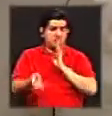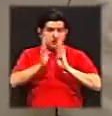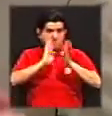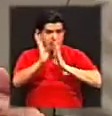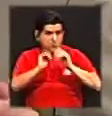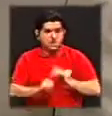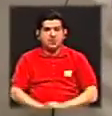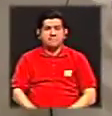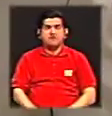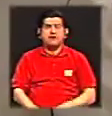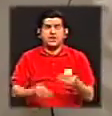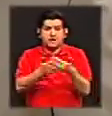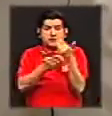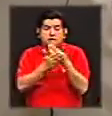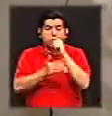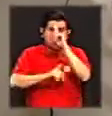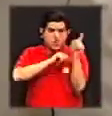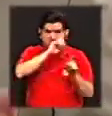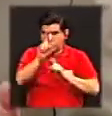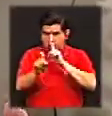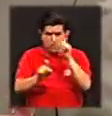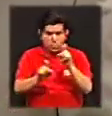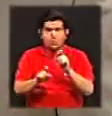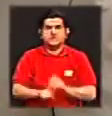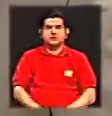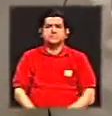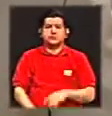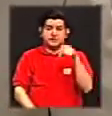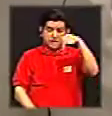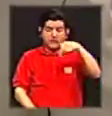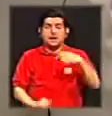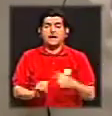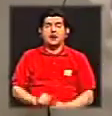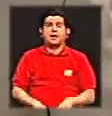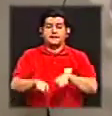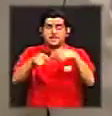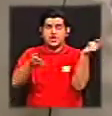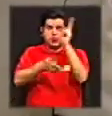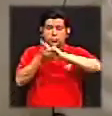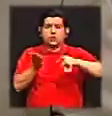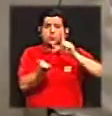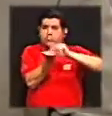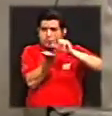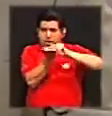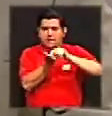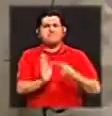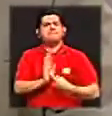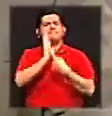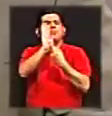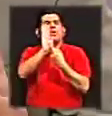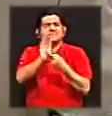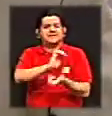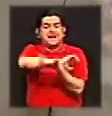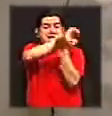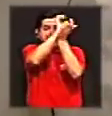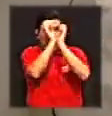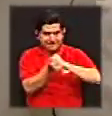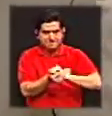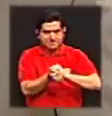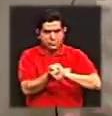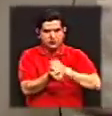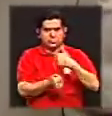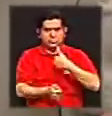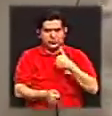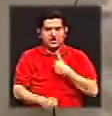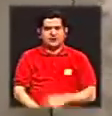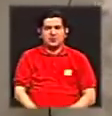de la más reciente encuesta que estamos publicando en el Semanario Universidad, que revela cambios en